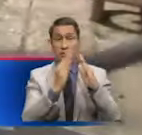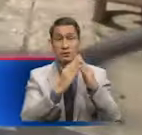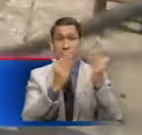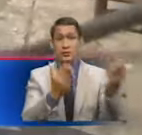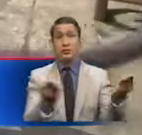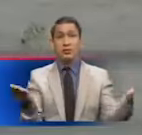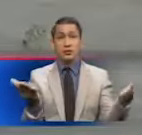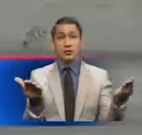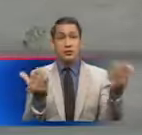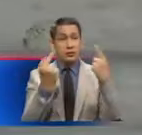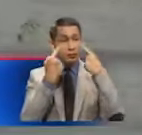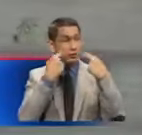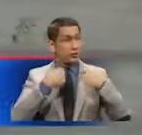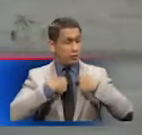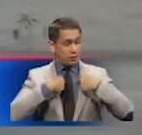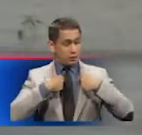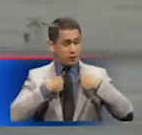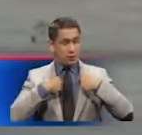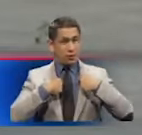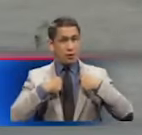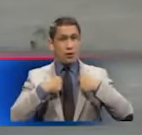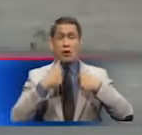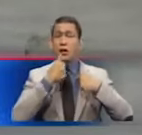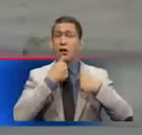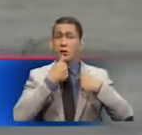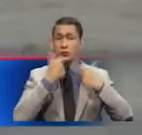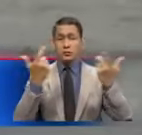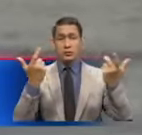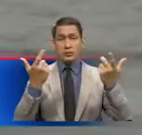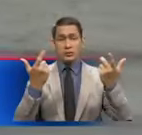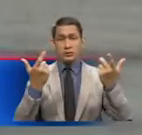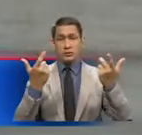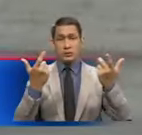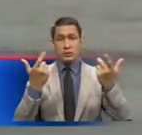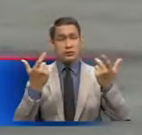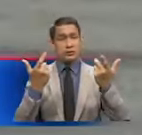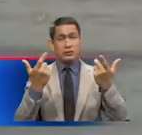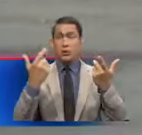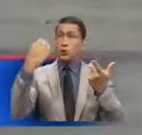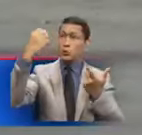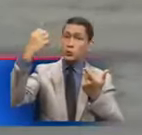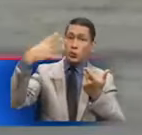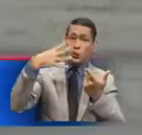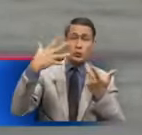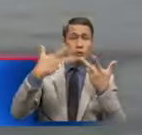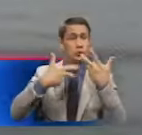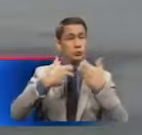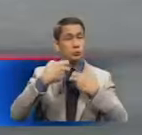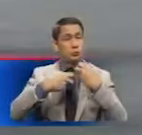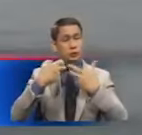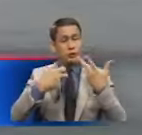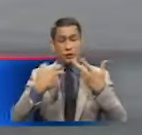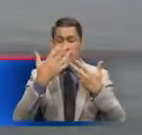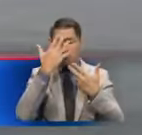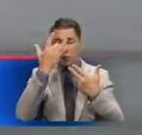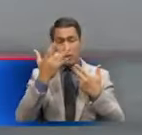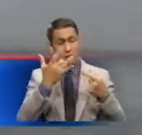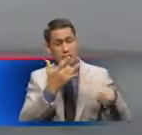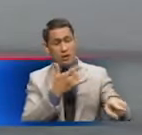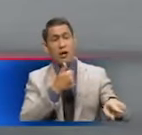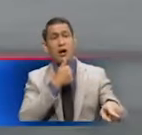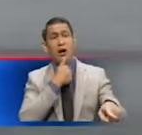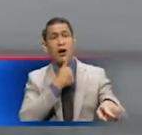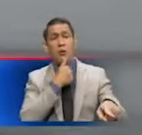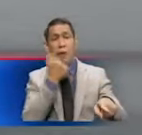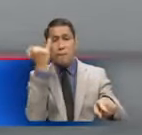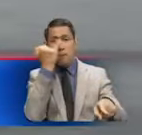ropa mojada. Hay hongo en las aguas, allá para donde yo vivo hay lodo. Y nadie limpia, la lechuga se mete.